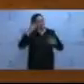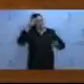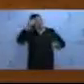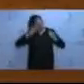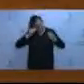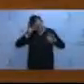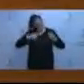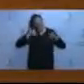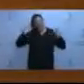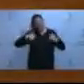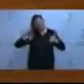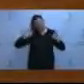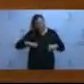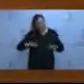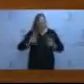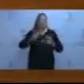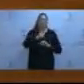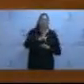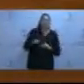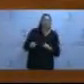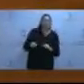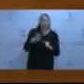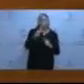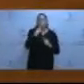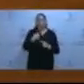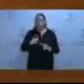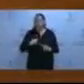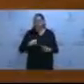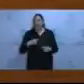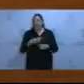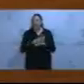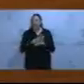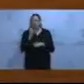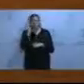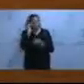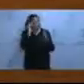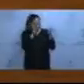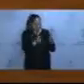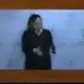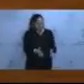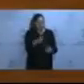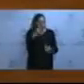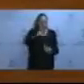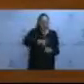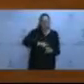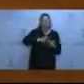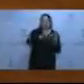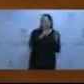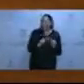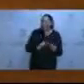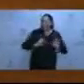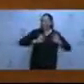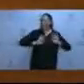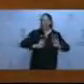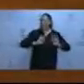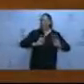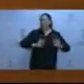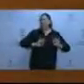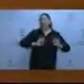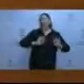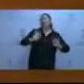señora consejera. Yo querría que me dijeran, si en este sentido, si efectivamente cree que lo acertado